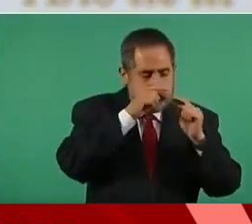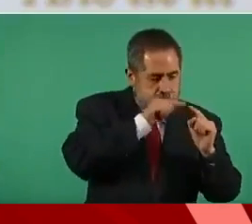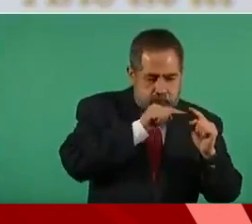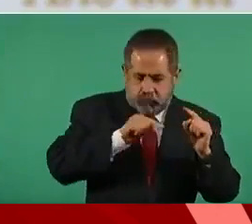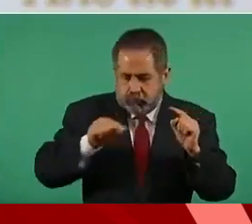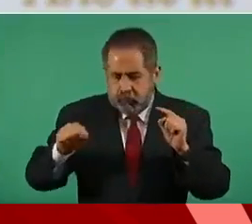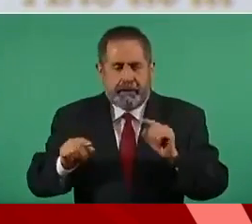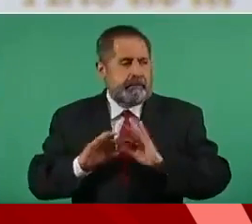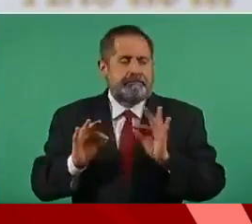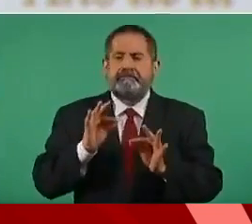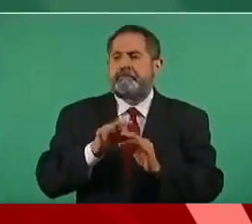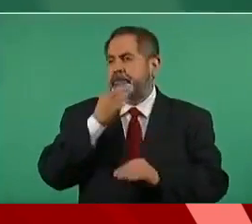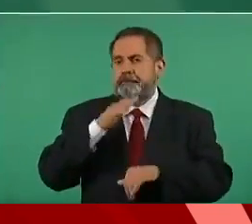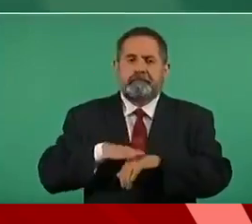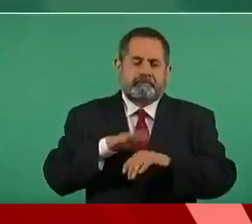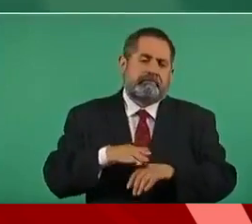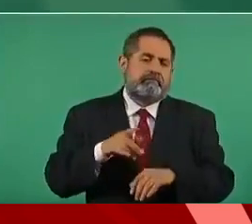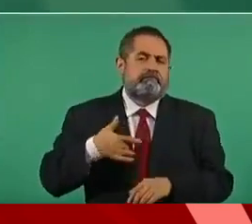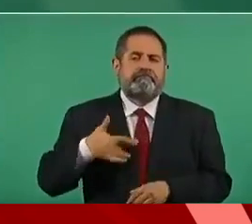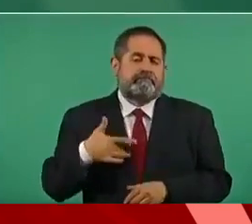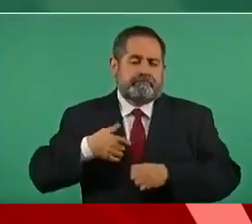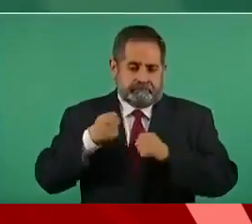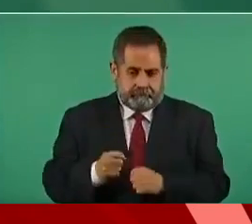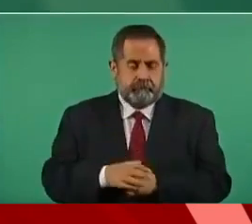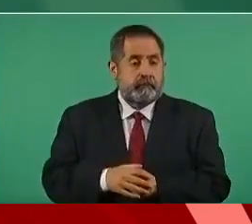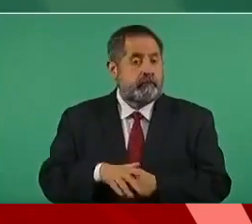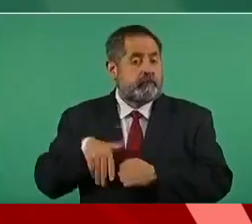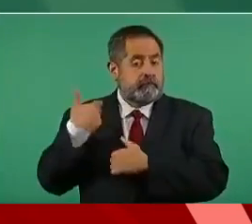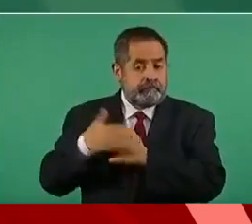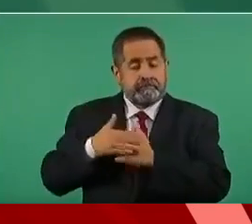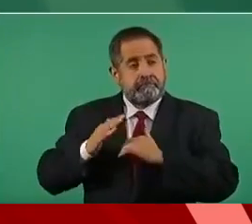plena y la reconstrucción